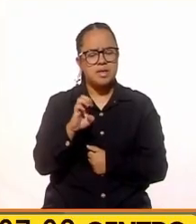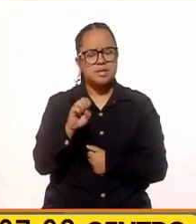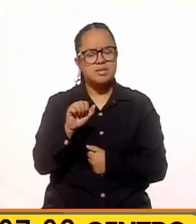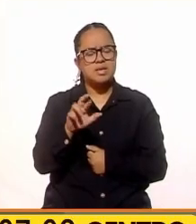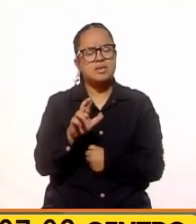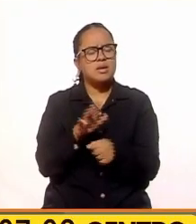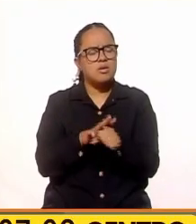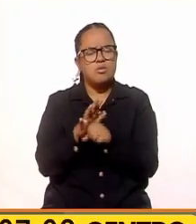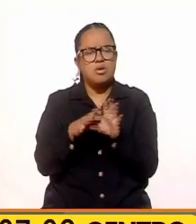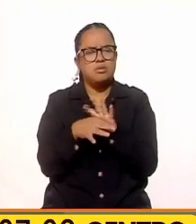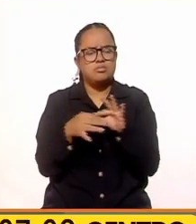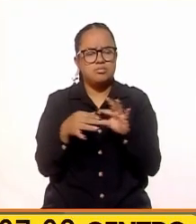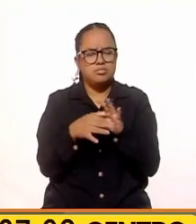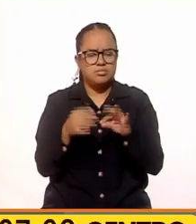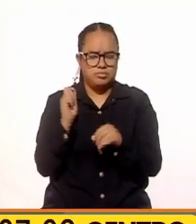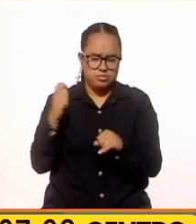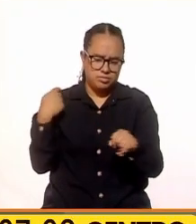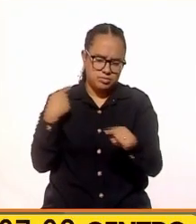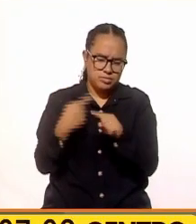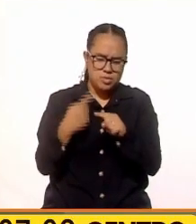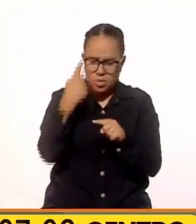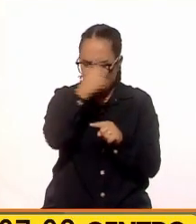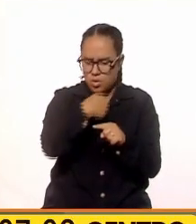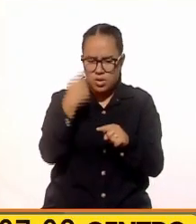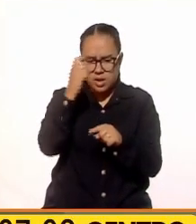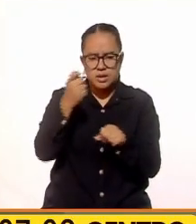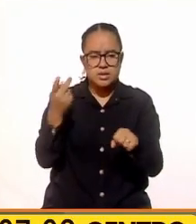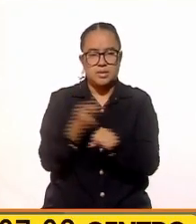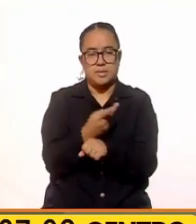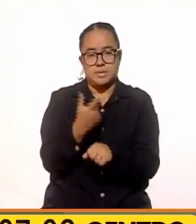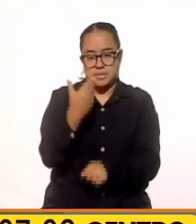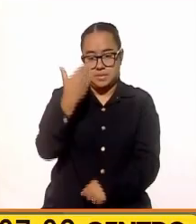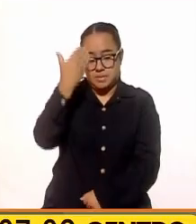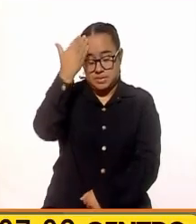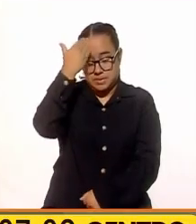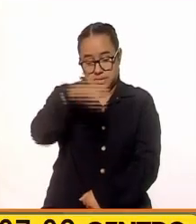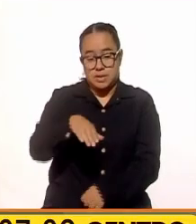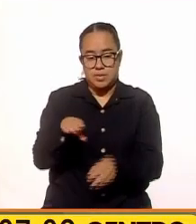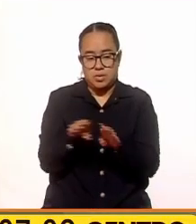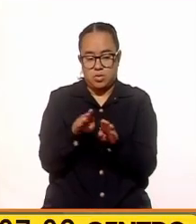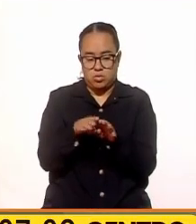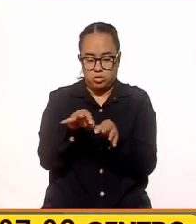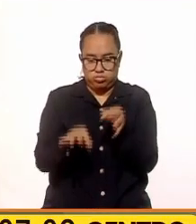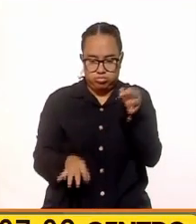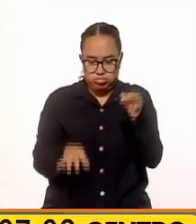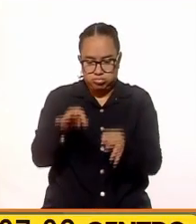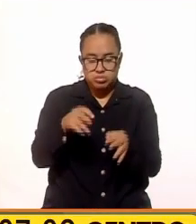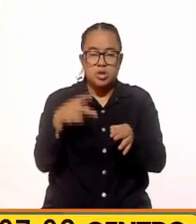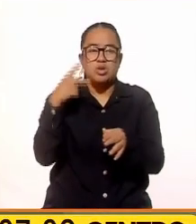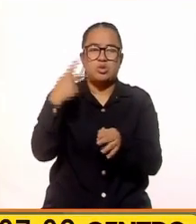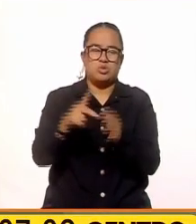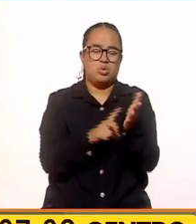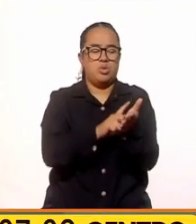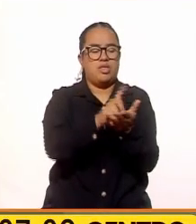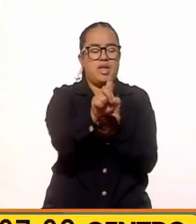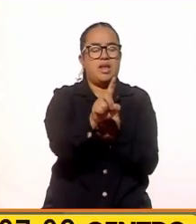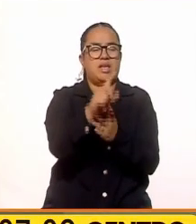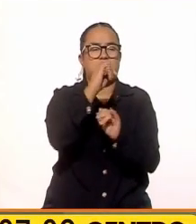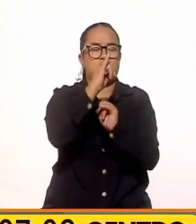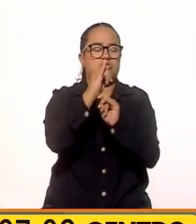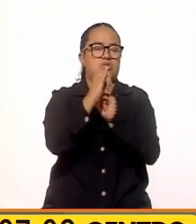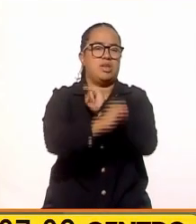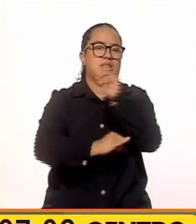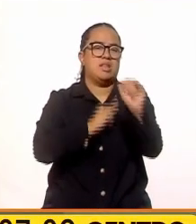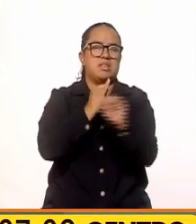decir finalmente de las últimas horas desde que conocimos la intervención, la violación al derecho internacional por parte de